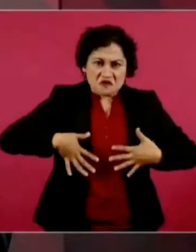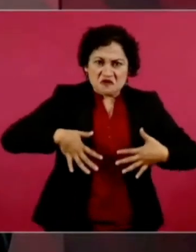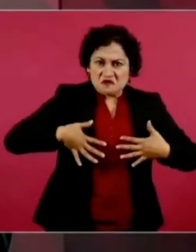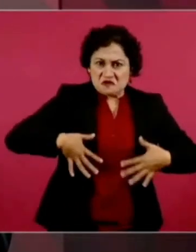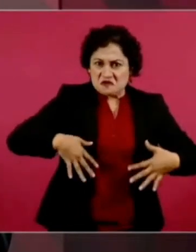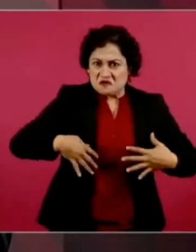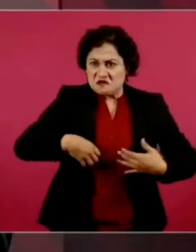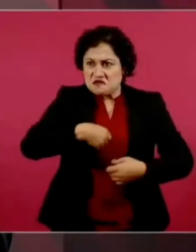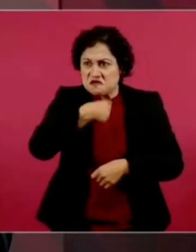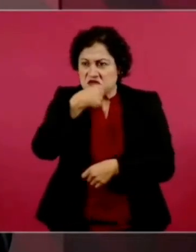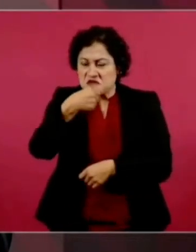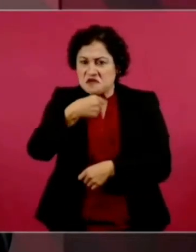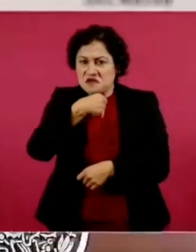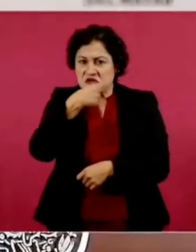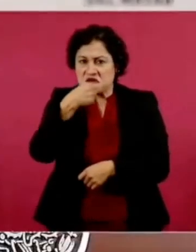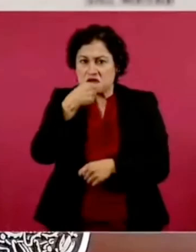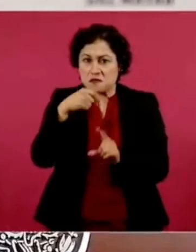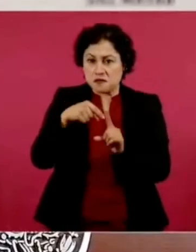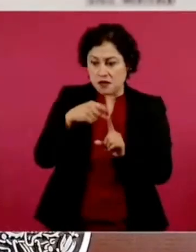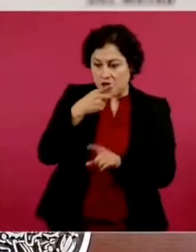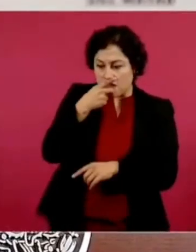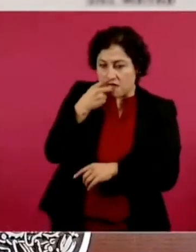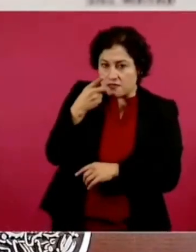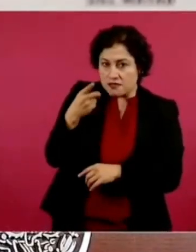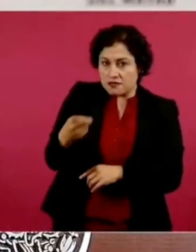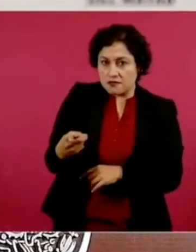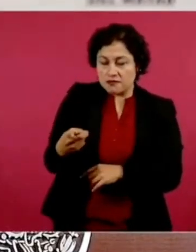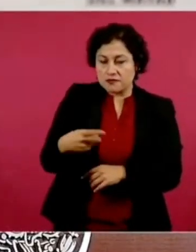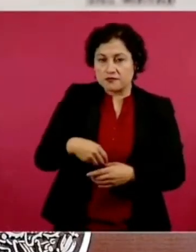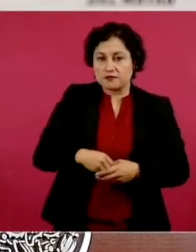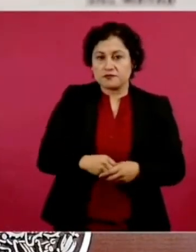con las siguientes palabras,